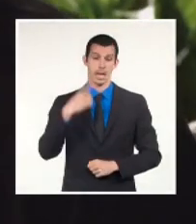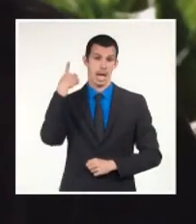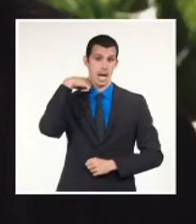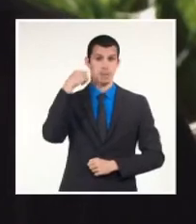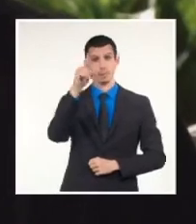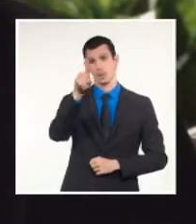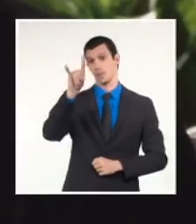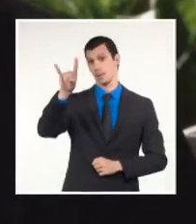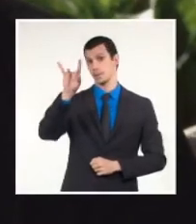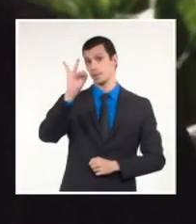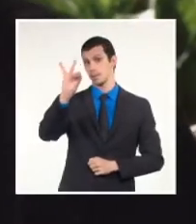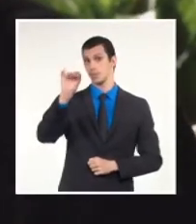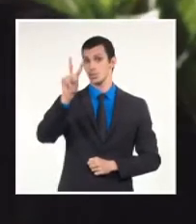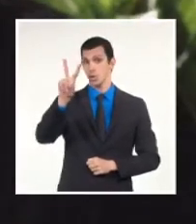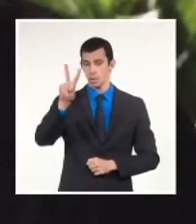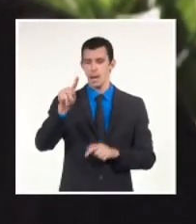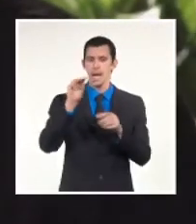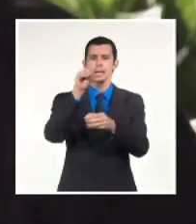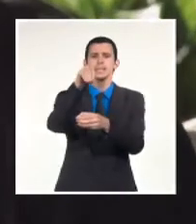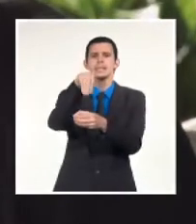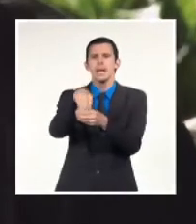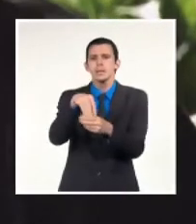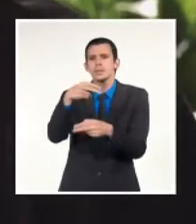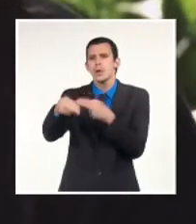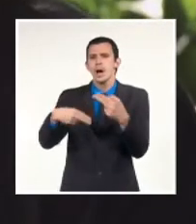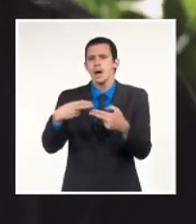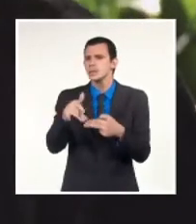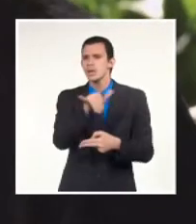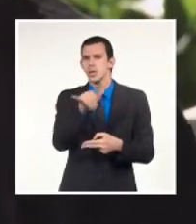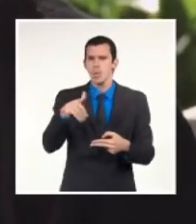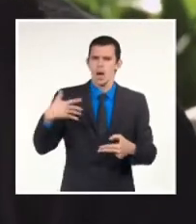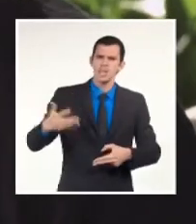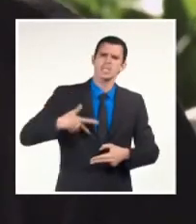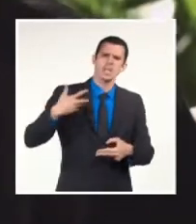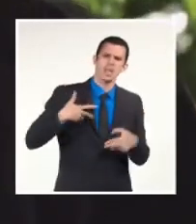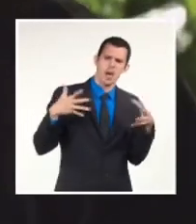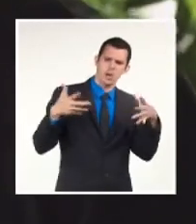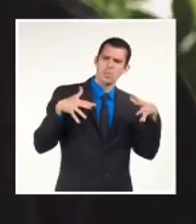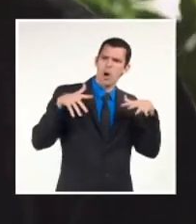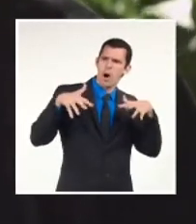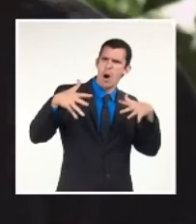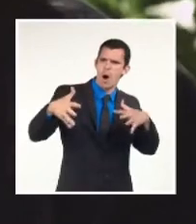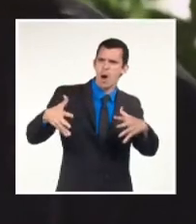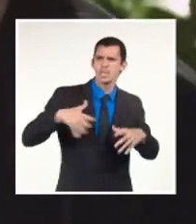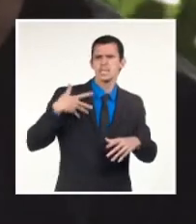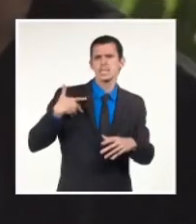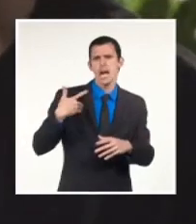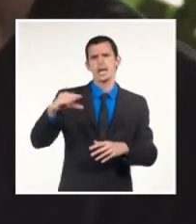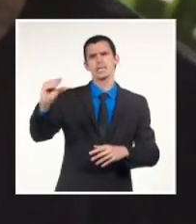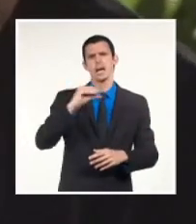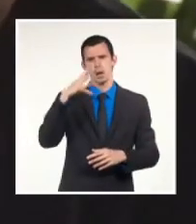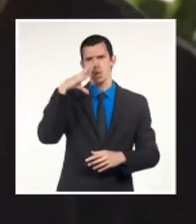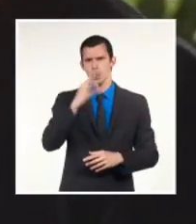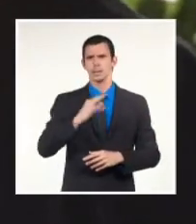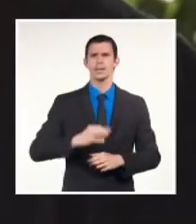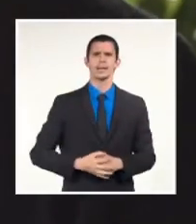huelga por los presos que estaban trabajando y que no estaban recibiendo el salario, que no estaban siendo explotados.